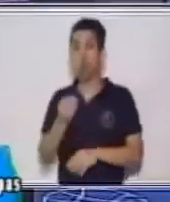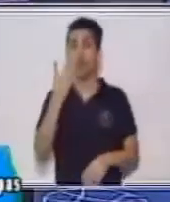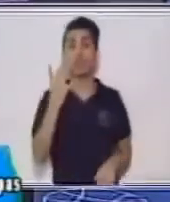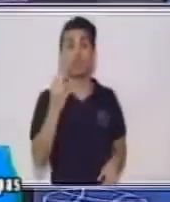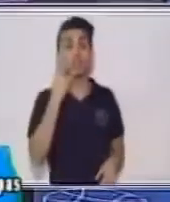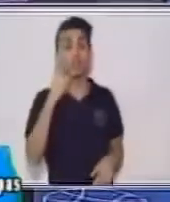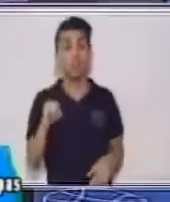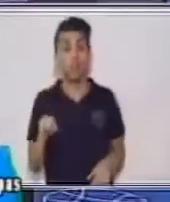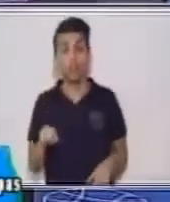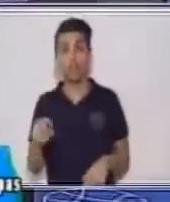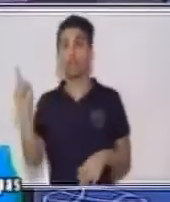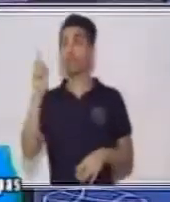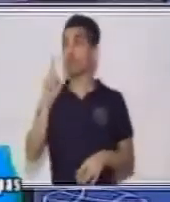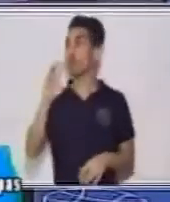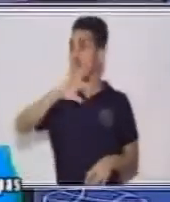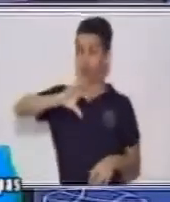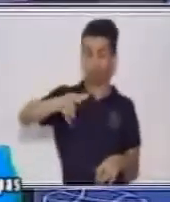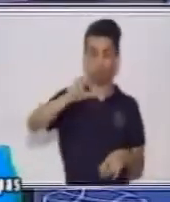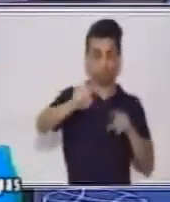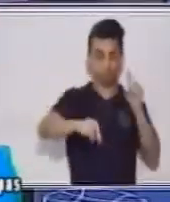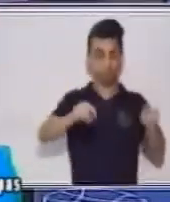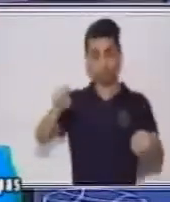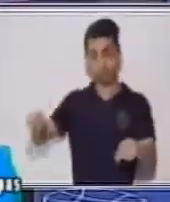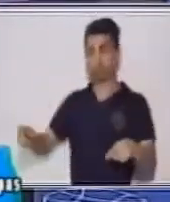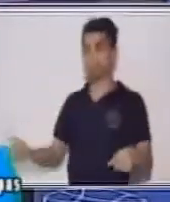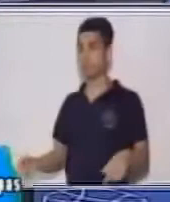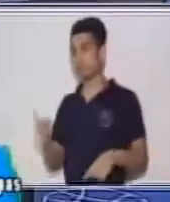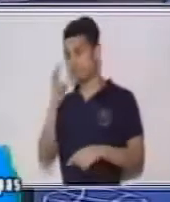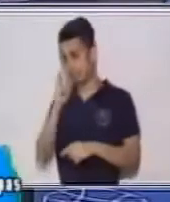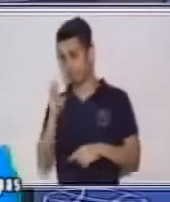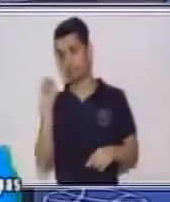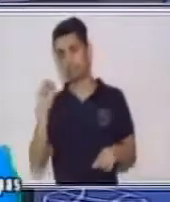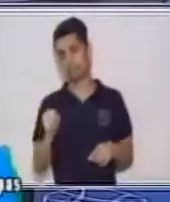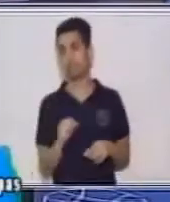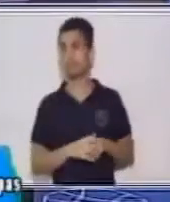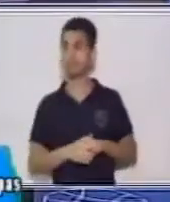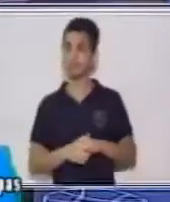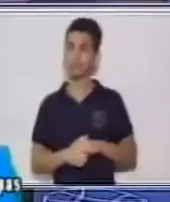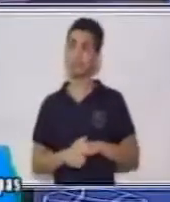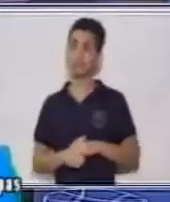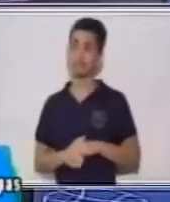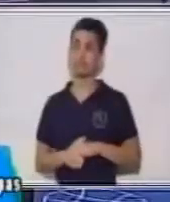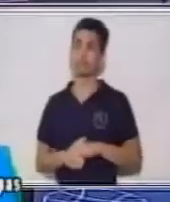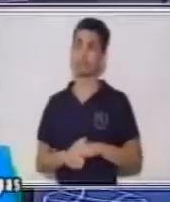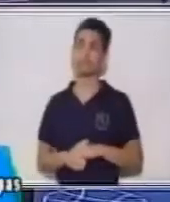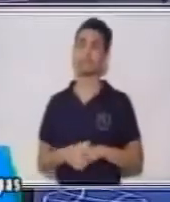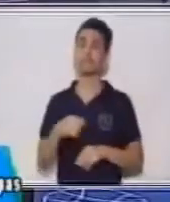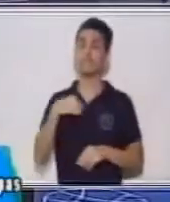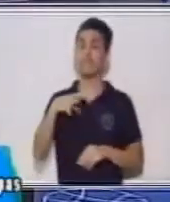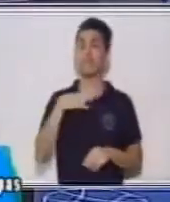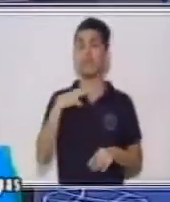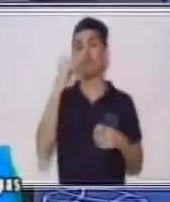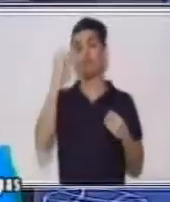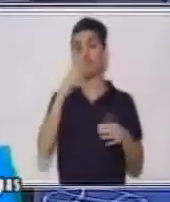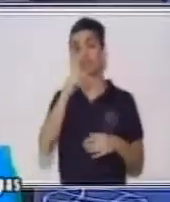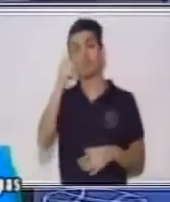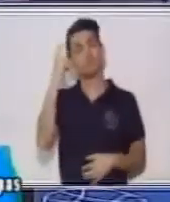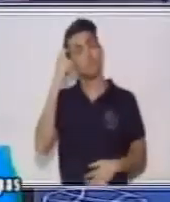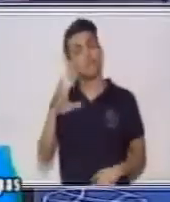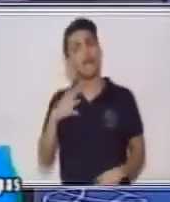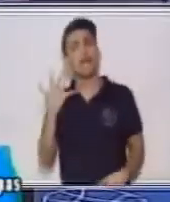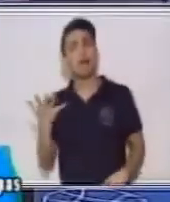qué región se hablan? Por supuesto que sí, porque tengo la información. ¿Qué crees que es más fácil leer